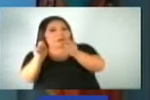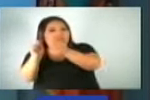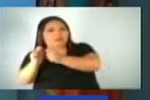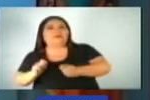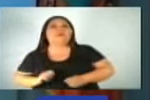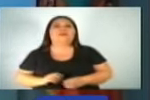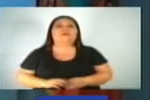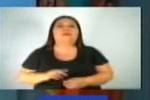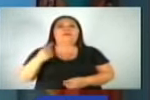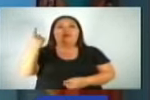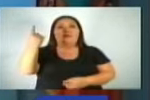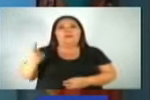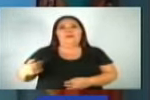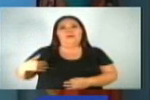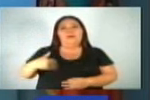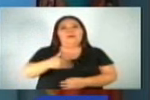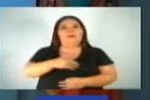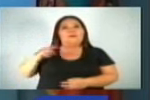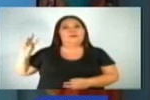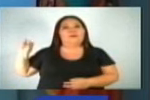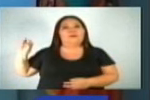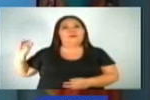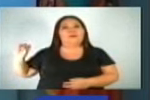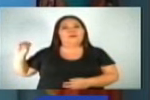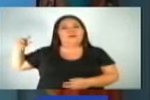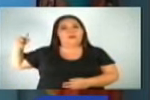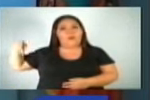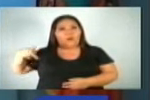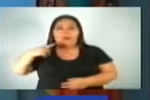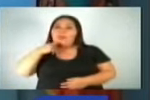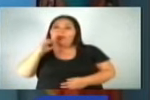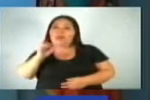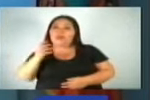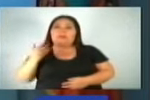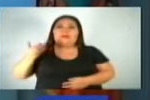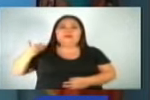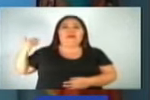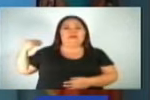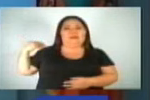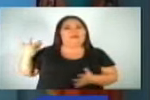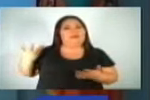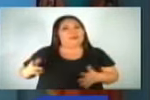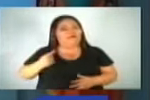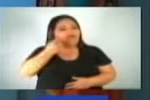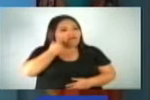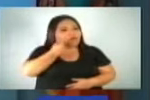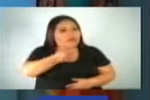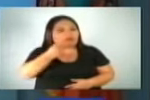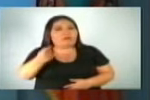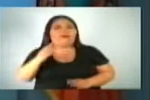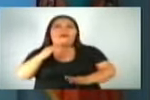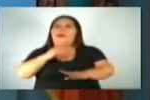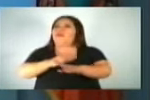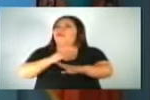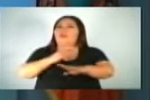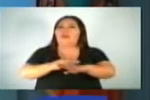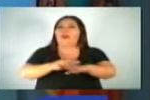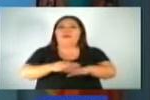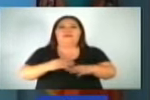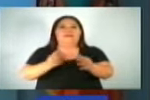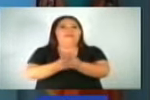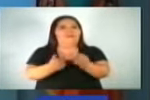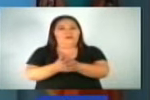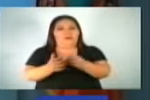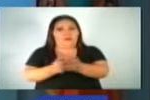su parte, el ministro de Obras Públicas ha reiterado que desde días anteriores han venido trabajando para poder evitar algún tipo de